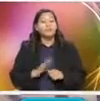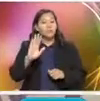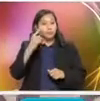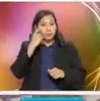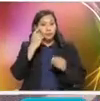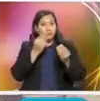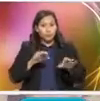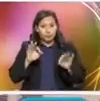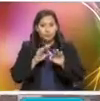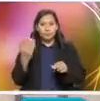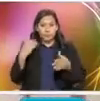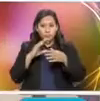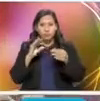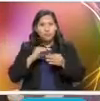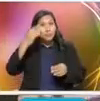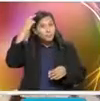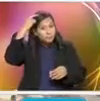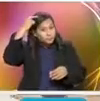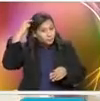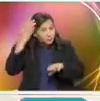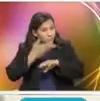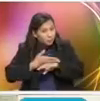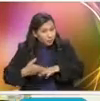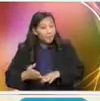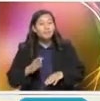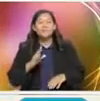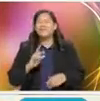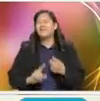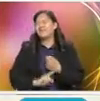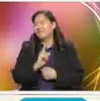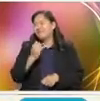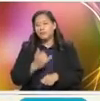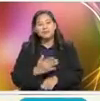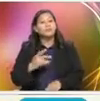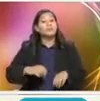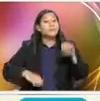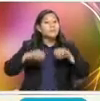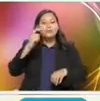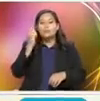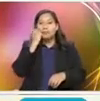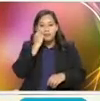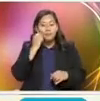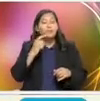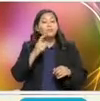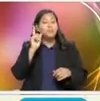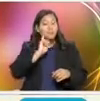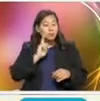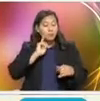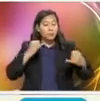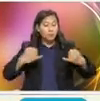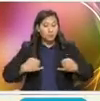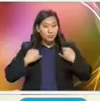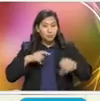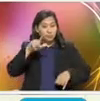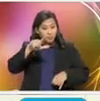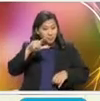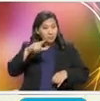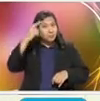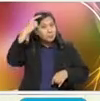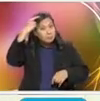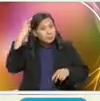importante lo que mencionabas de las canas. Las canas a veces llegan a ser un problema, no importa la edad. Hay mujeres que empiezan a tener canas desde los 17 años.